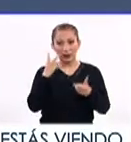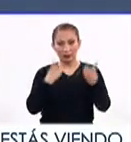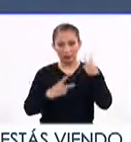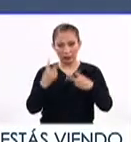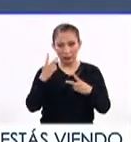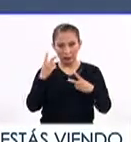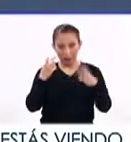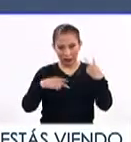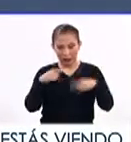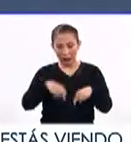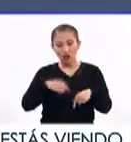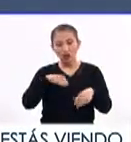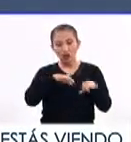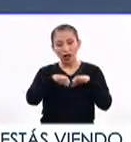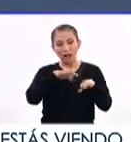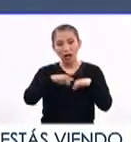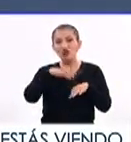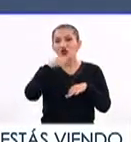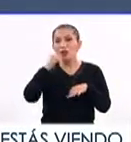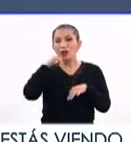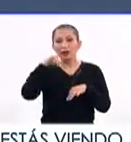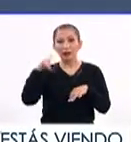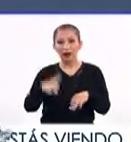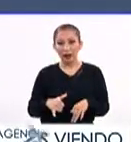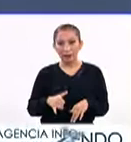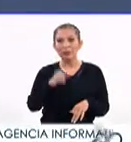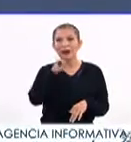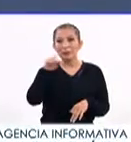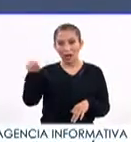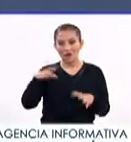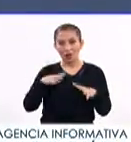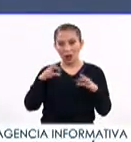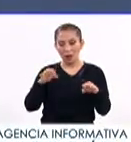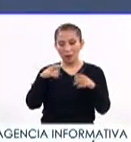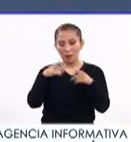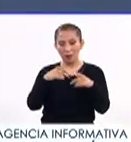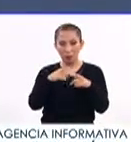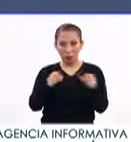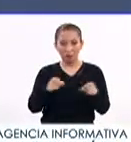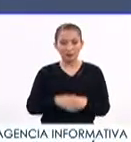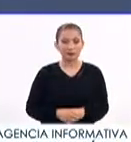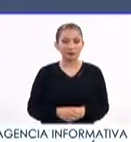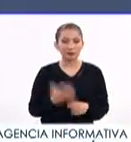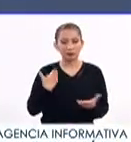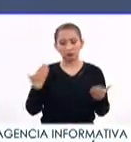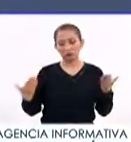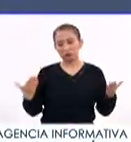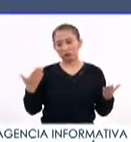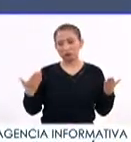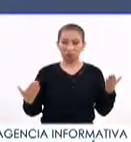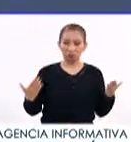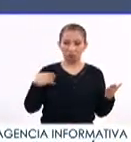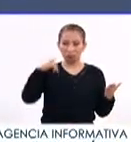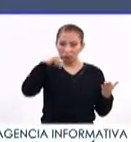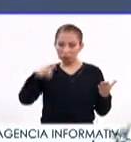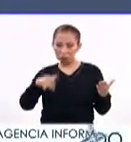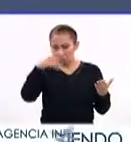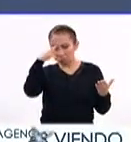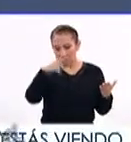aquí, yo trabajaba en Roma, Italia, también en la Fundación Japón, ¿no? Claro. Compara con